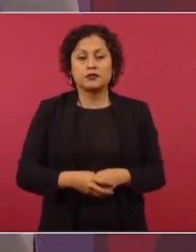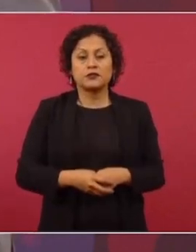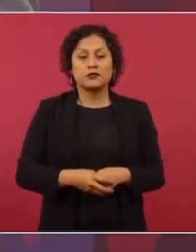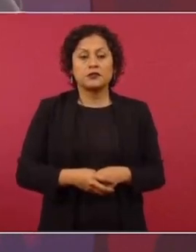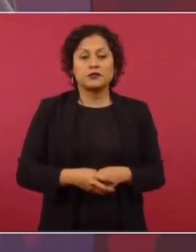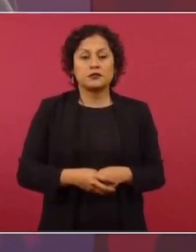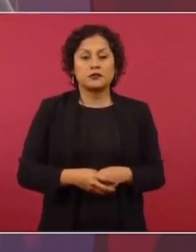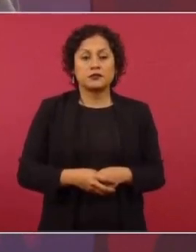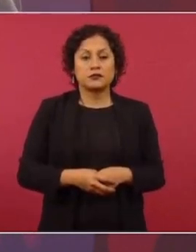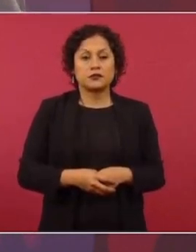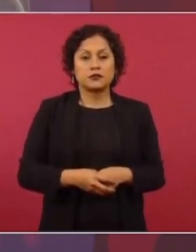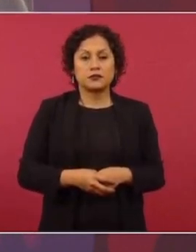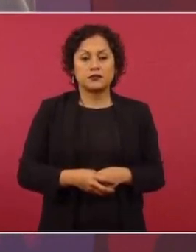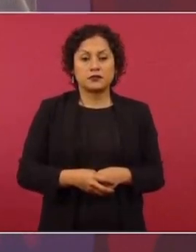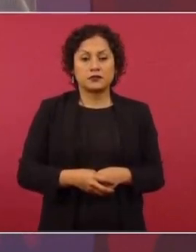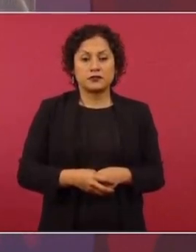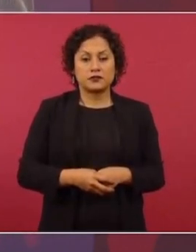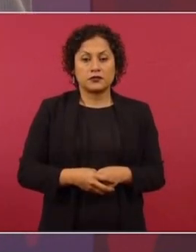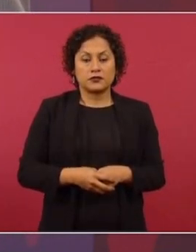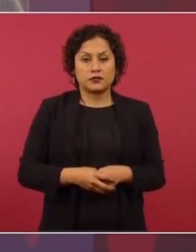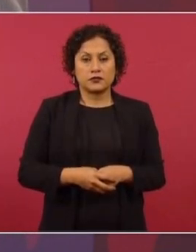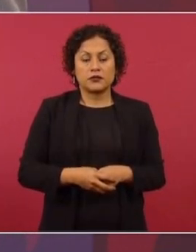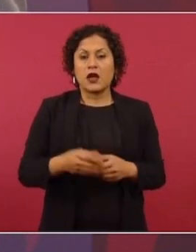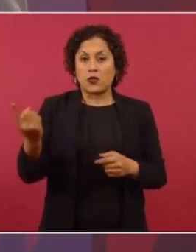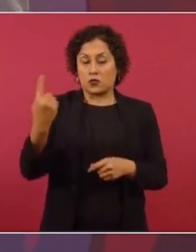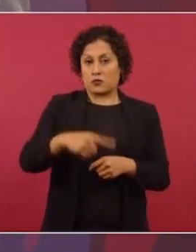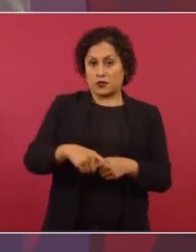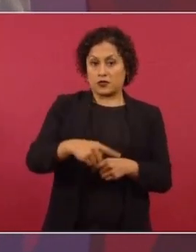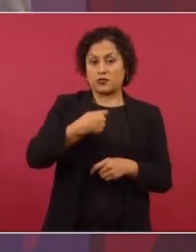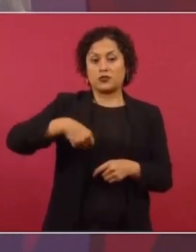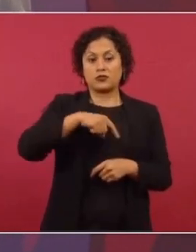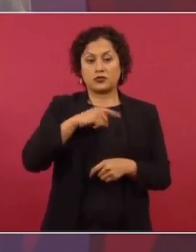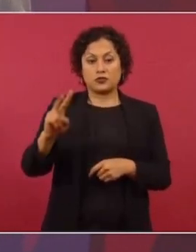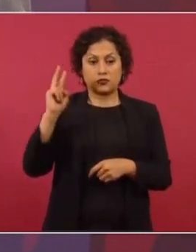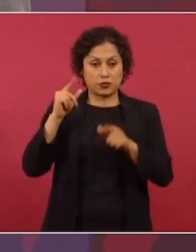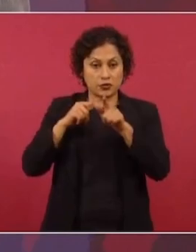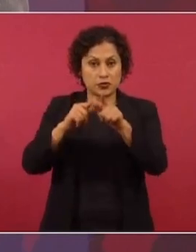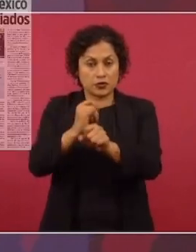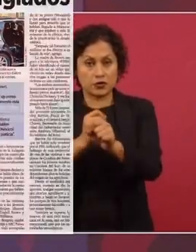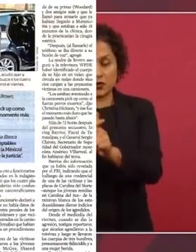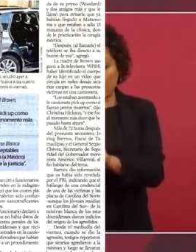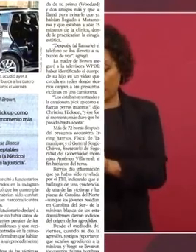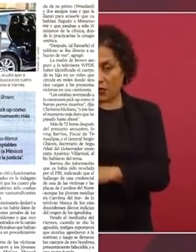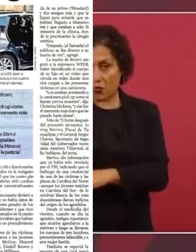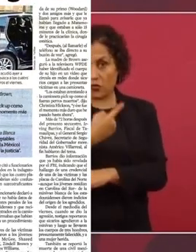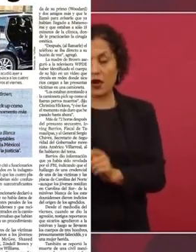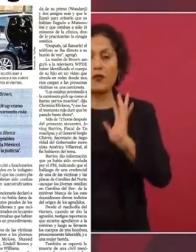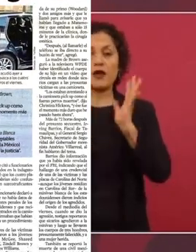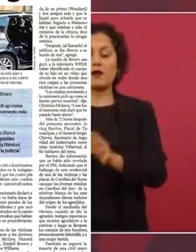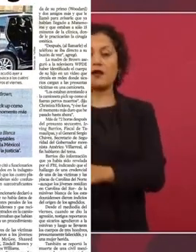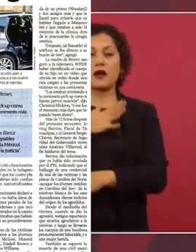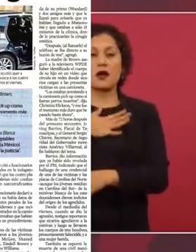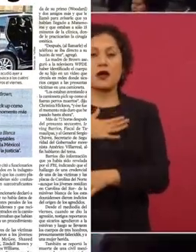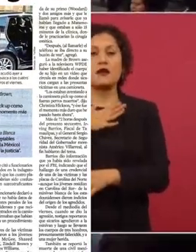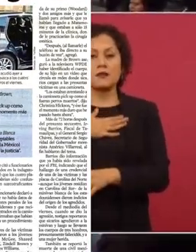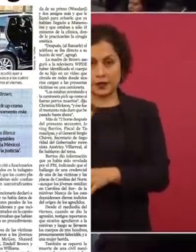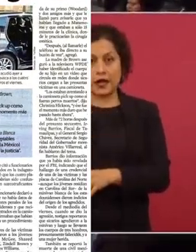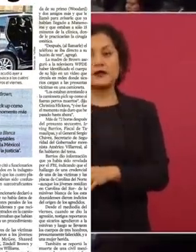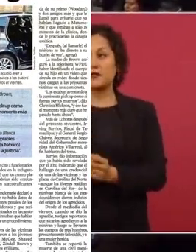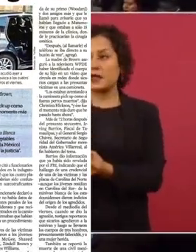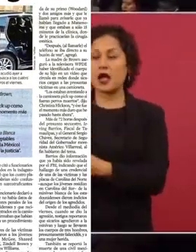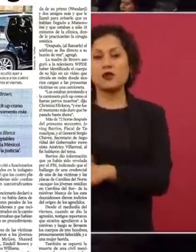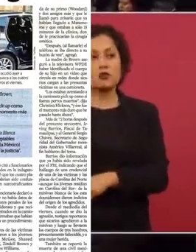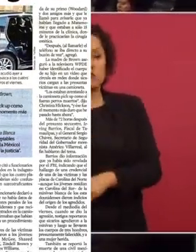sus instrucciones de trabajo en conjunto, no hemos dejado desde el día viernes de estar atentos de este problema. Y hoy, aproximadamente hace una hora, nos notificaron que había indicios de haber visto a los cuatro